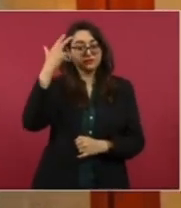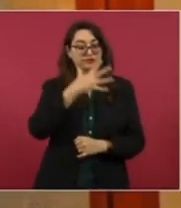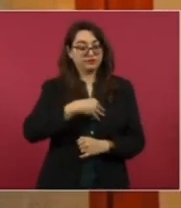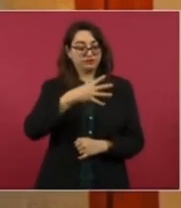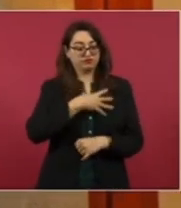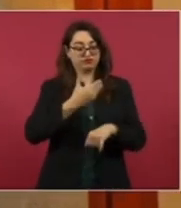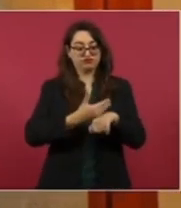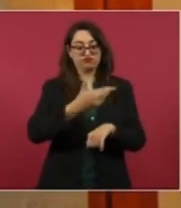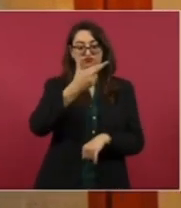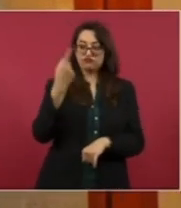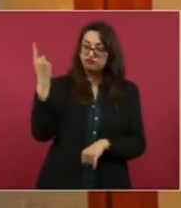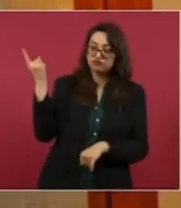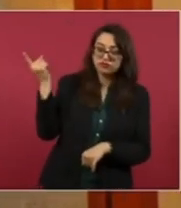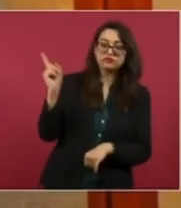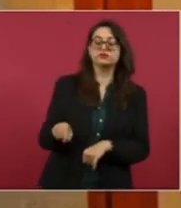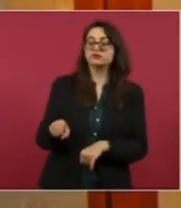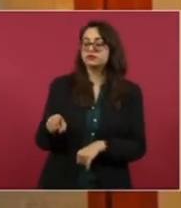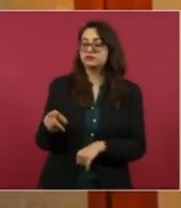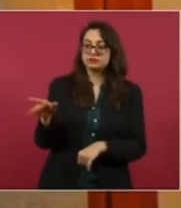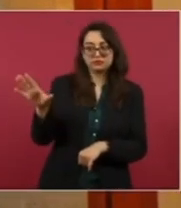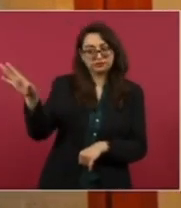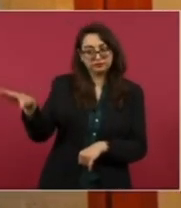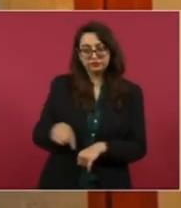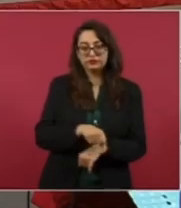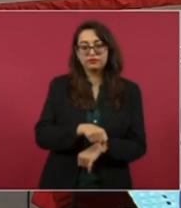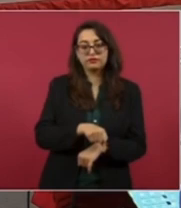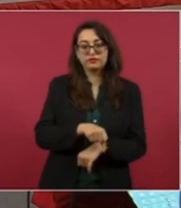ordenó inmediatamente: "Traed